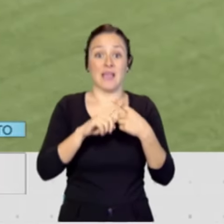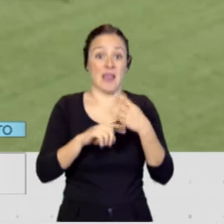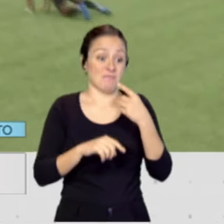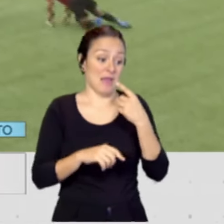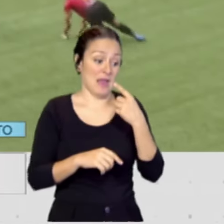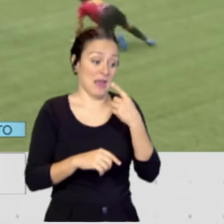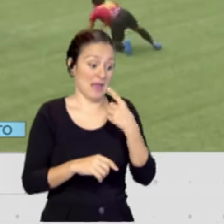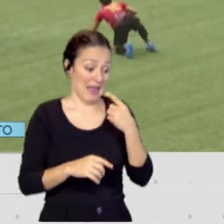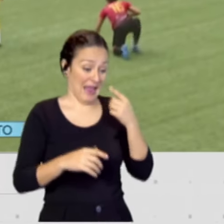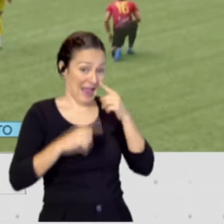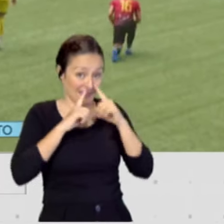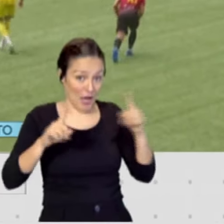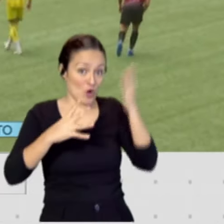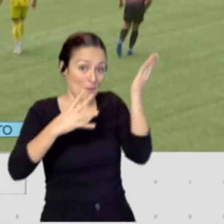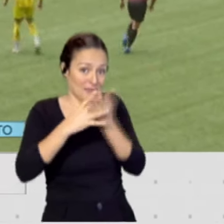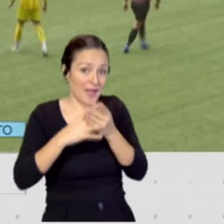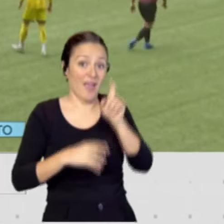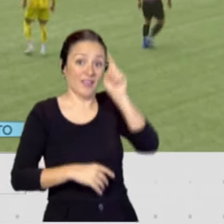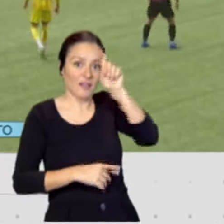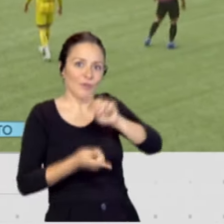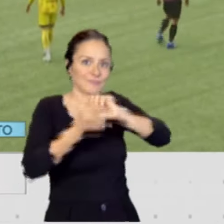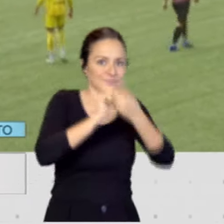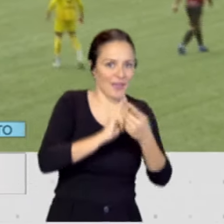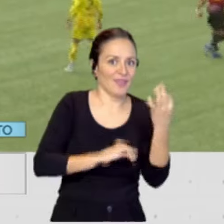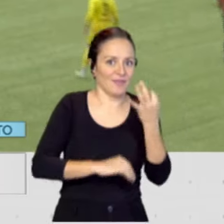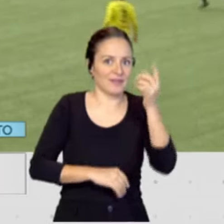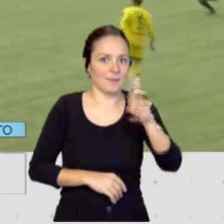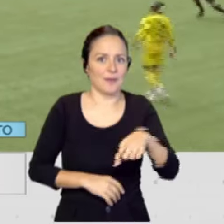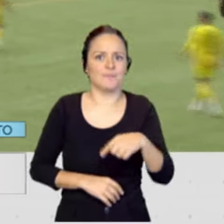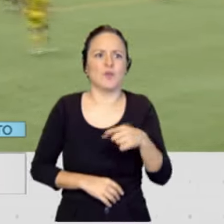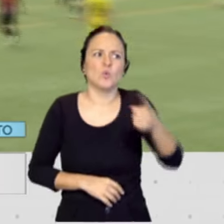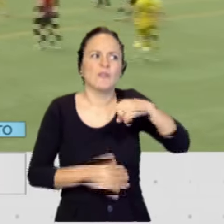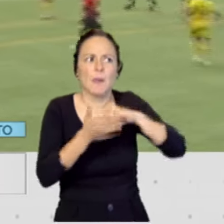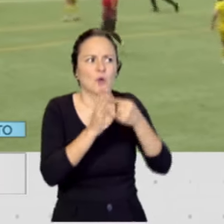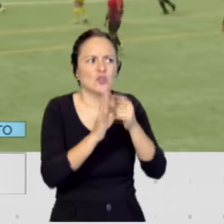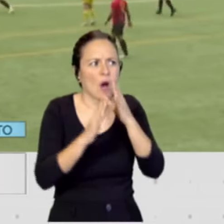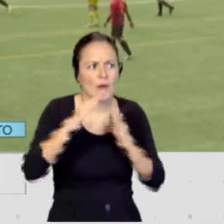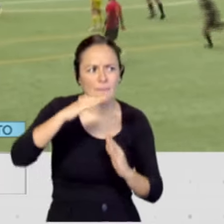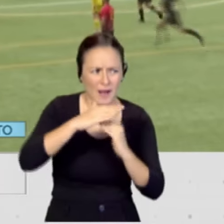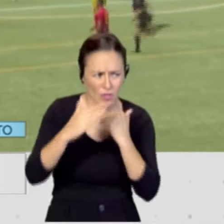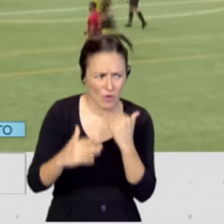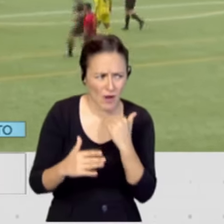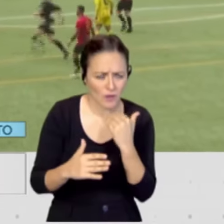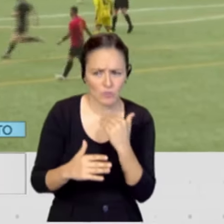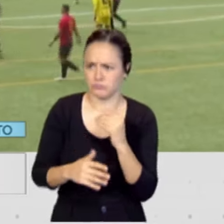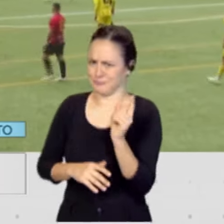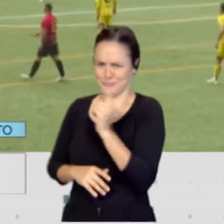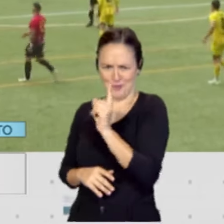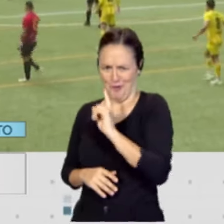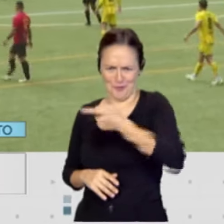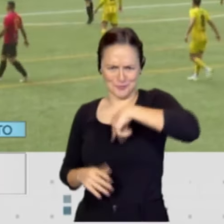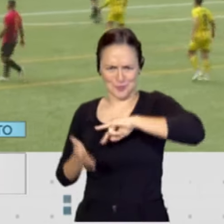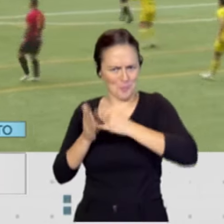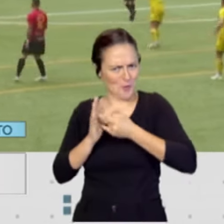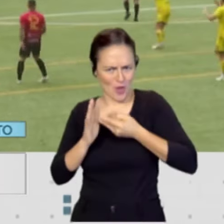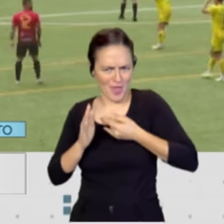qué se enfrentan ahora debido a ese descenso de categoría No qué proyectos se quedan parados no no nosotros vamos a seguir con un